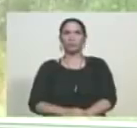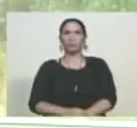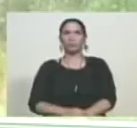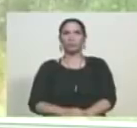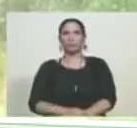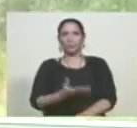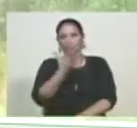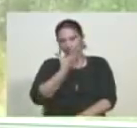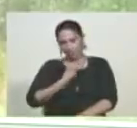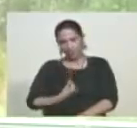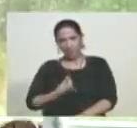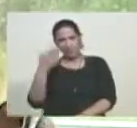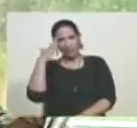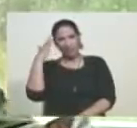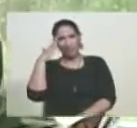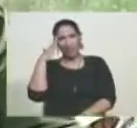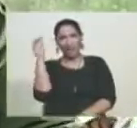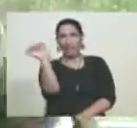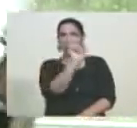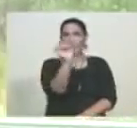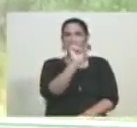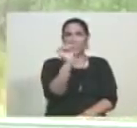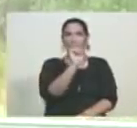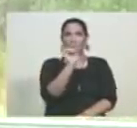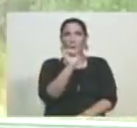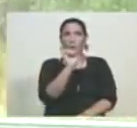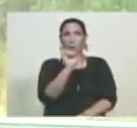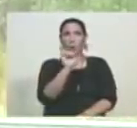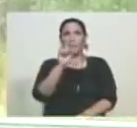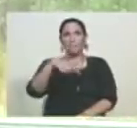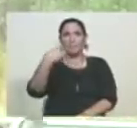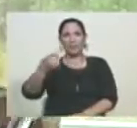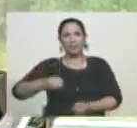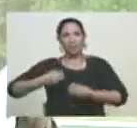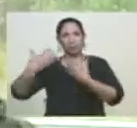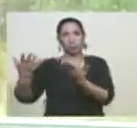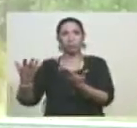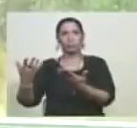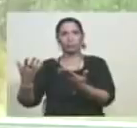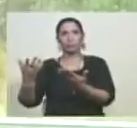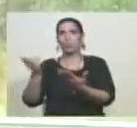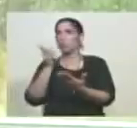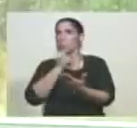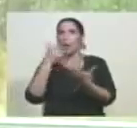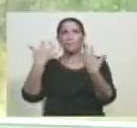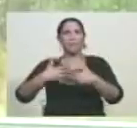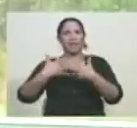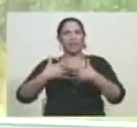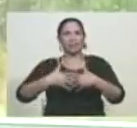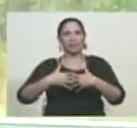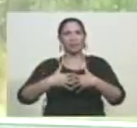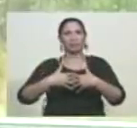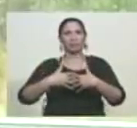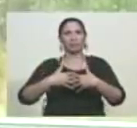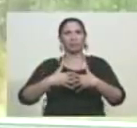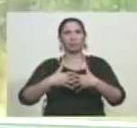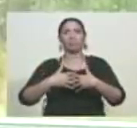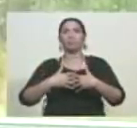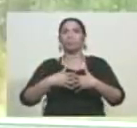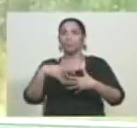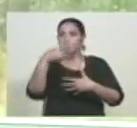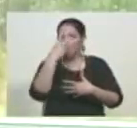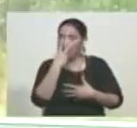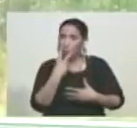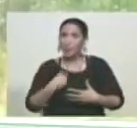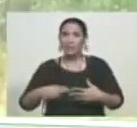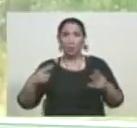Triste es saber que un camión llega y mañana lo va a entregar oficialmente y entonces ya no tiene batería. Miseria humana, dice el